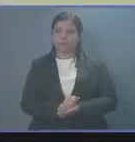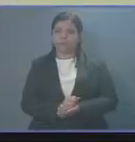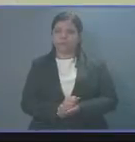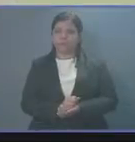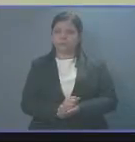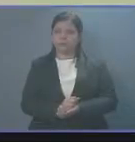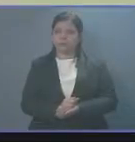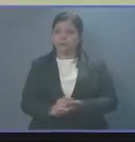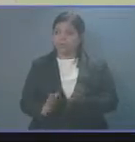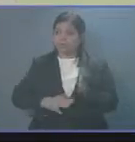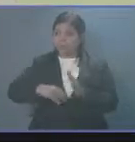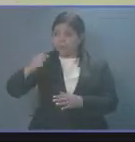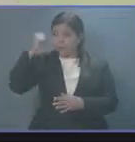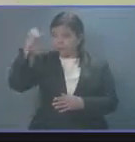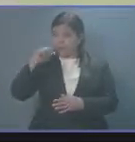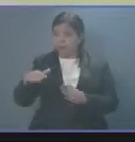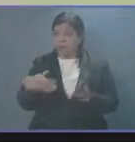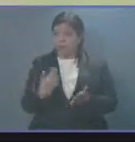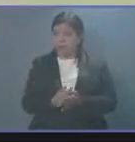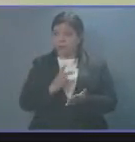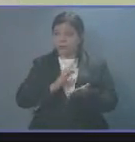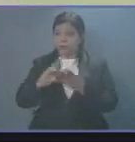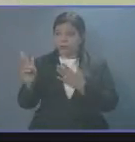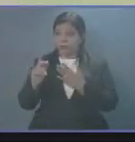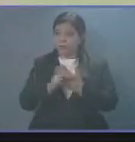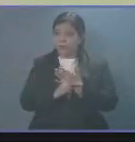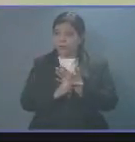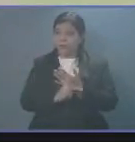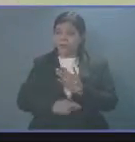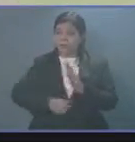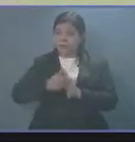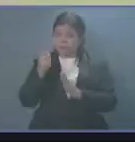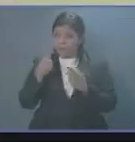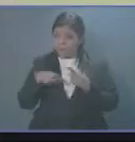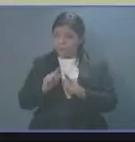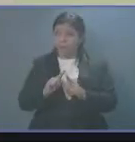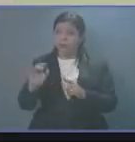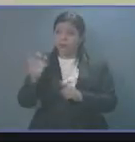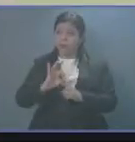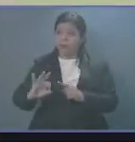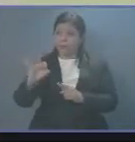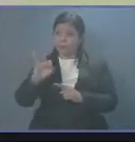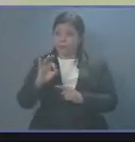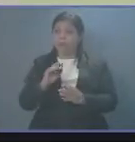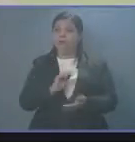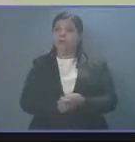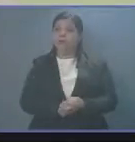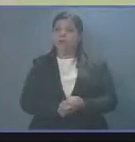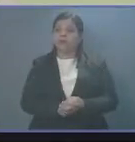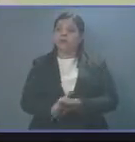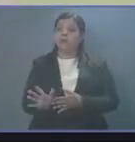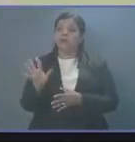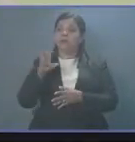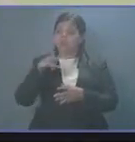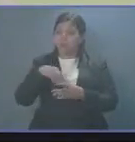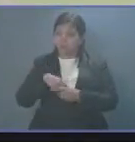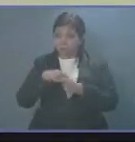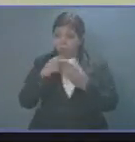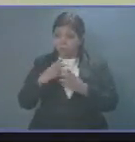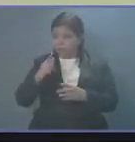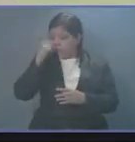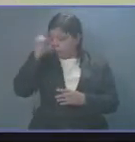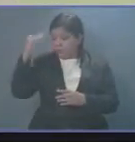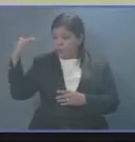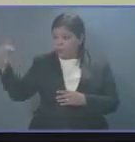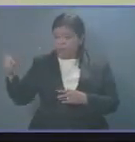Que es de suma importancia que los programas y proyectos exitosos continúen y fortalezcan, incluso convirtiéndose en políticas de